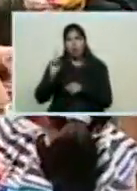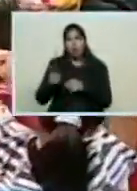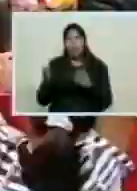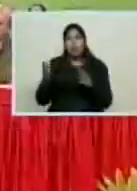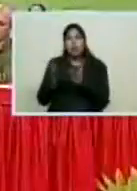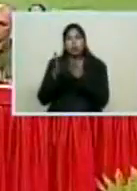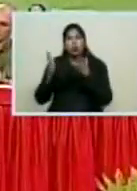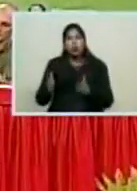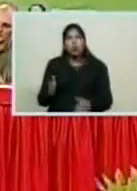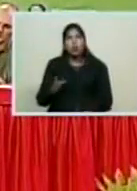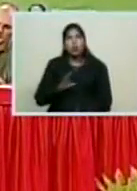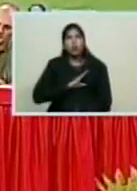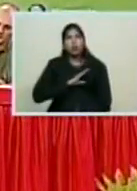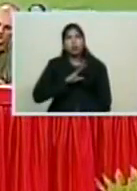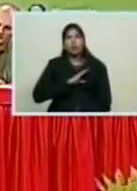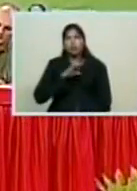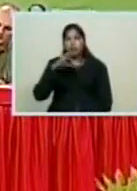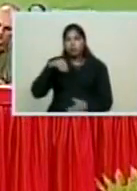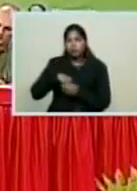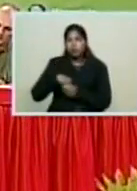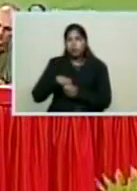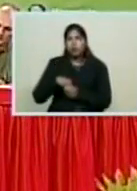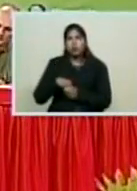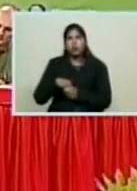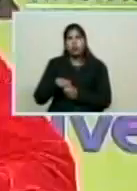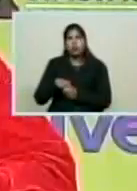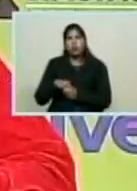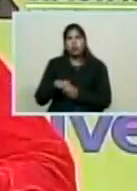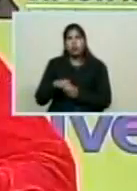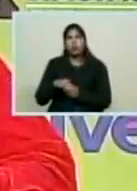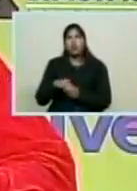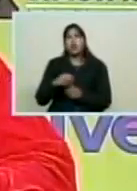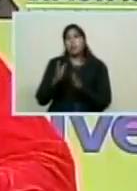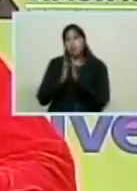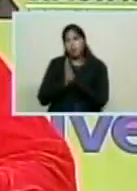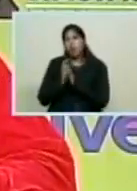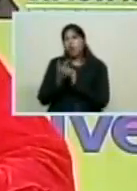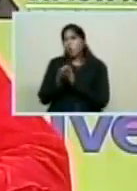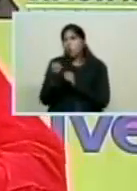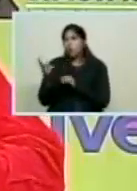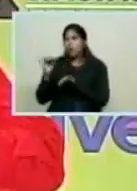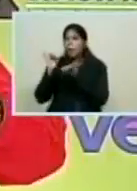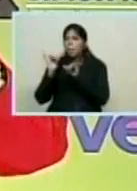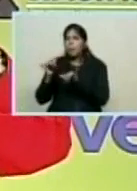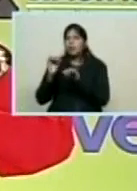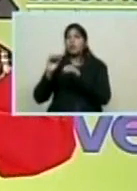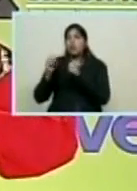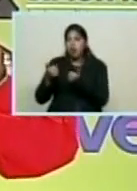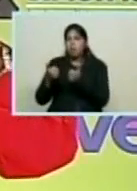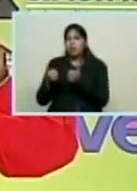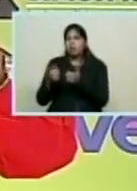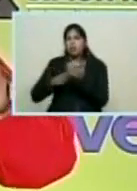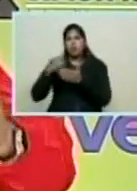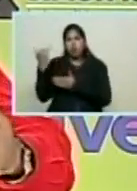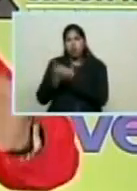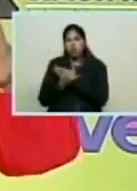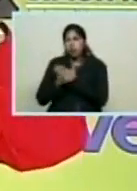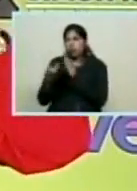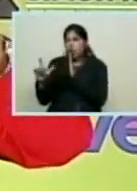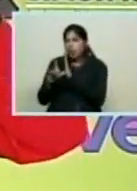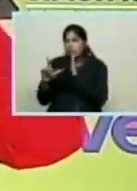como centro de su vida la construcción de los conucos productivos escolares, liceo por